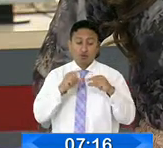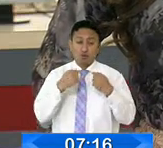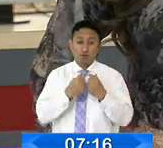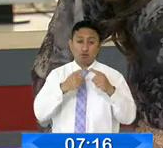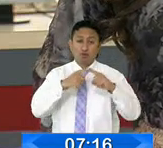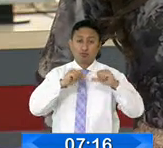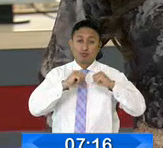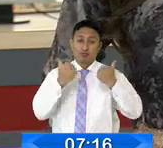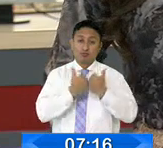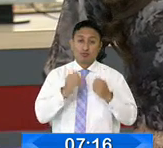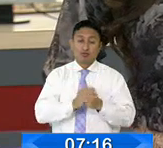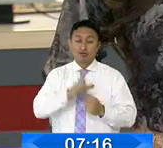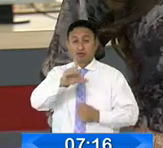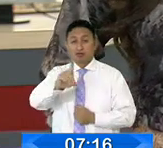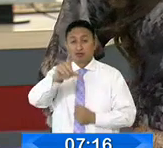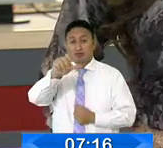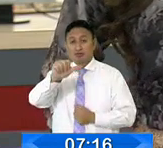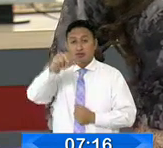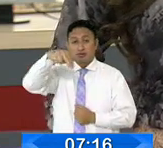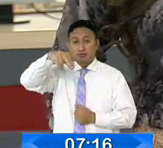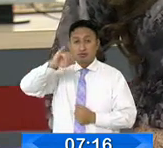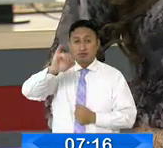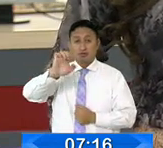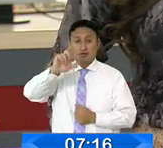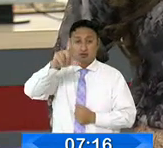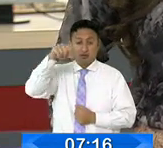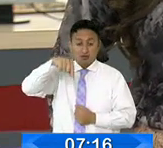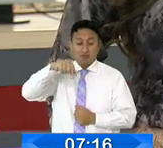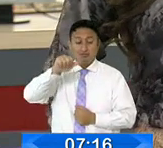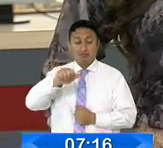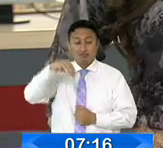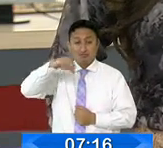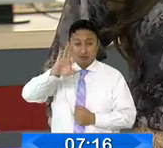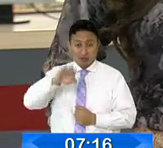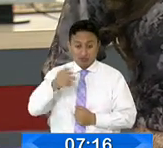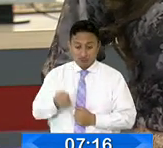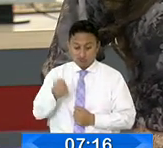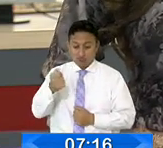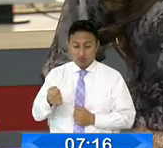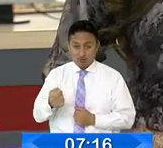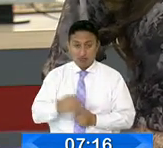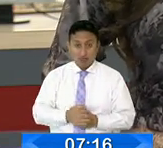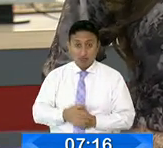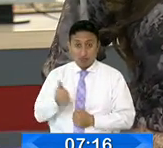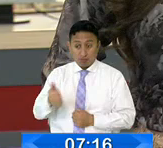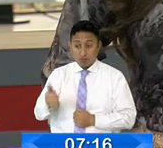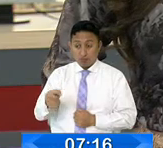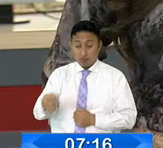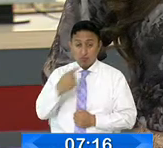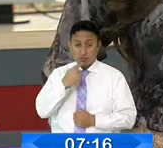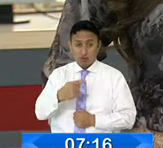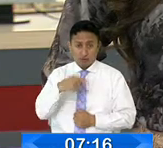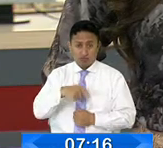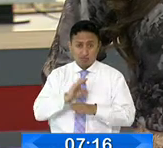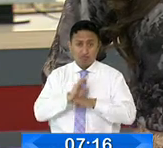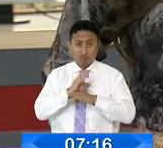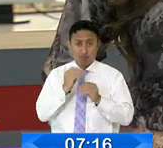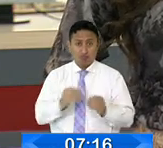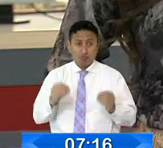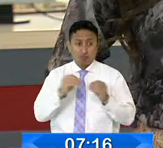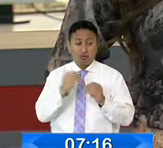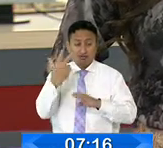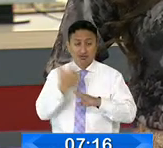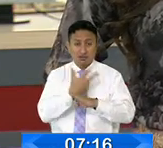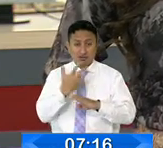ex asambleísta Daniel Mendoza habría salido de la Agencia Nacional de Tránsito. Así lo aseguró el propio Mendoza en la ampliación de su versión por